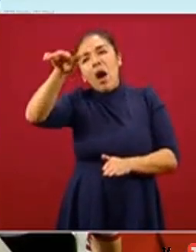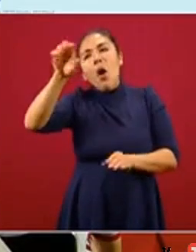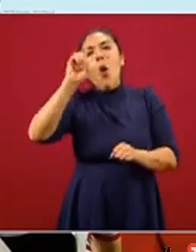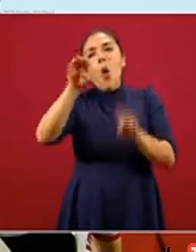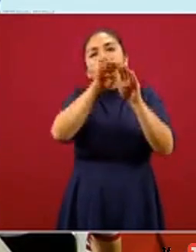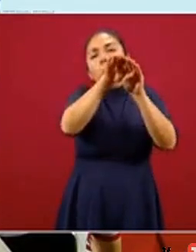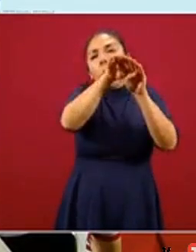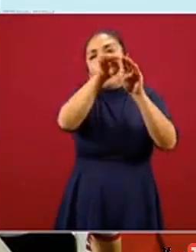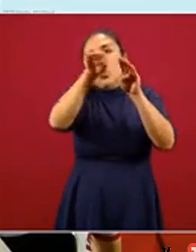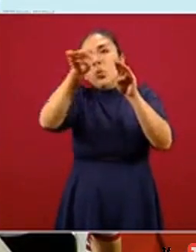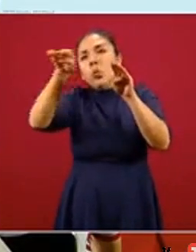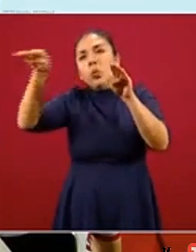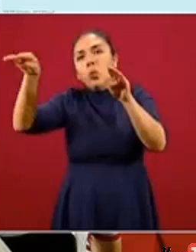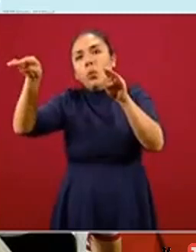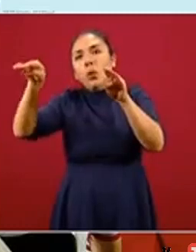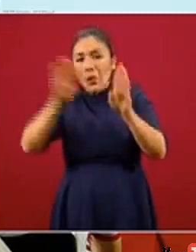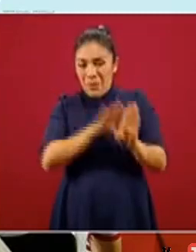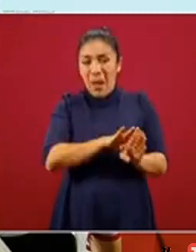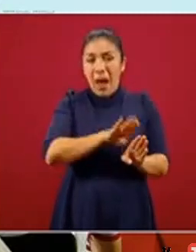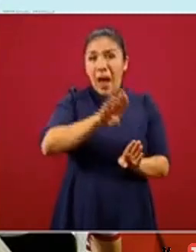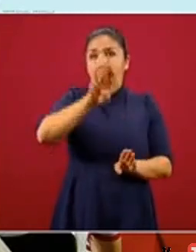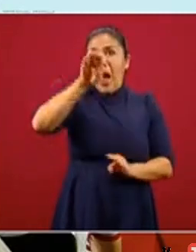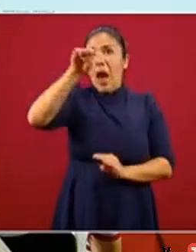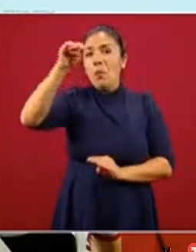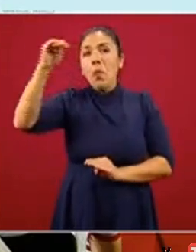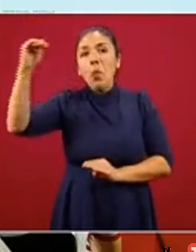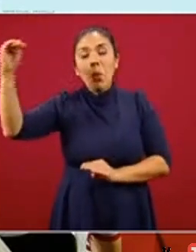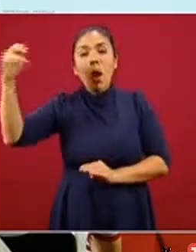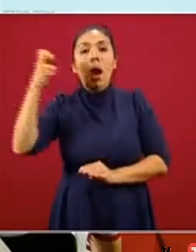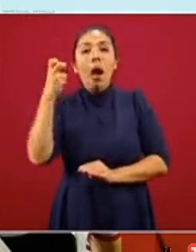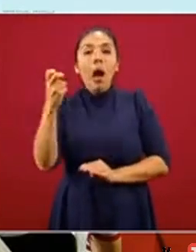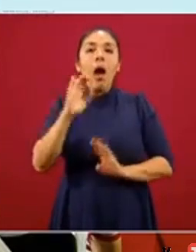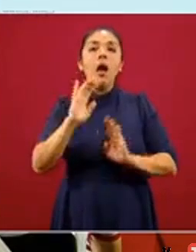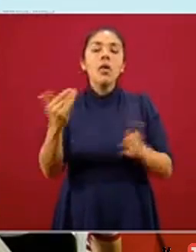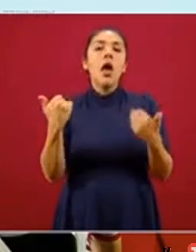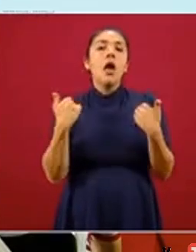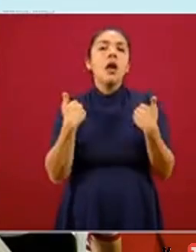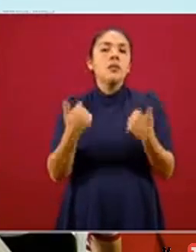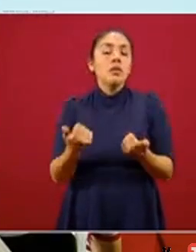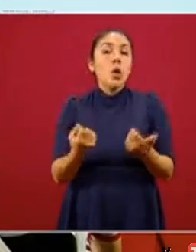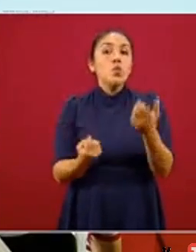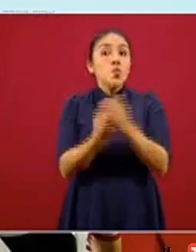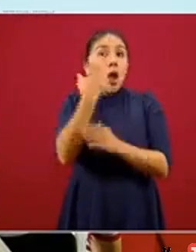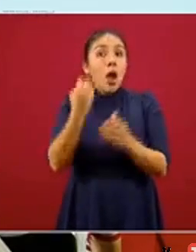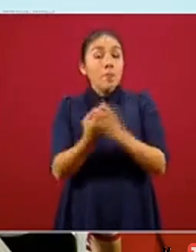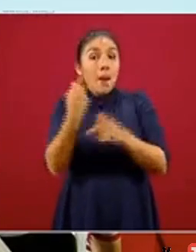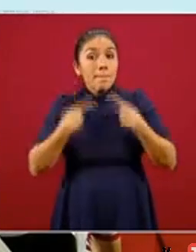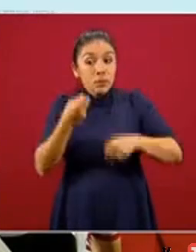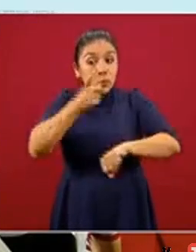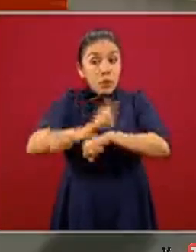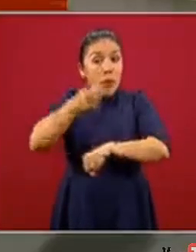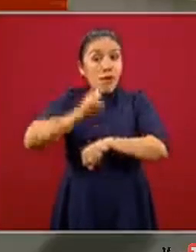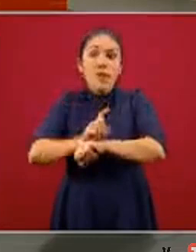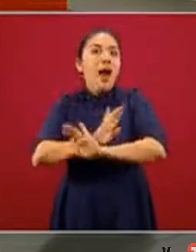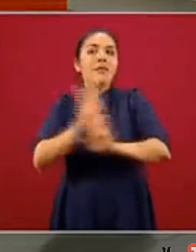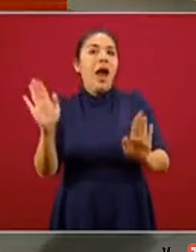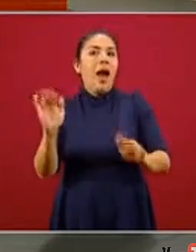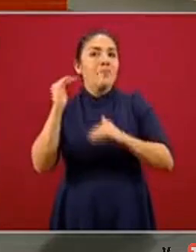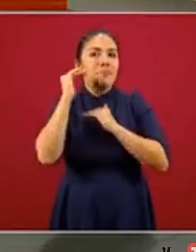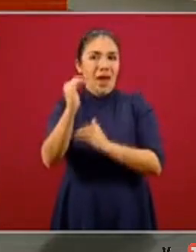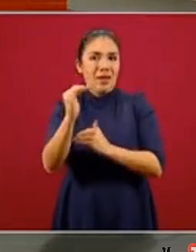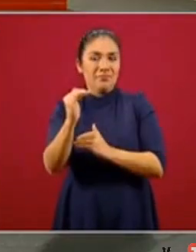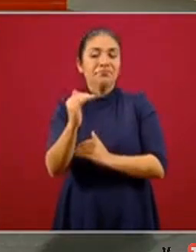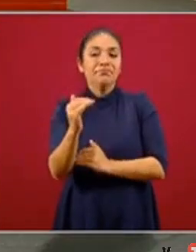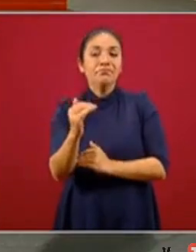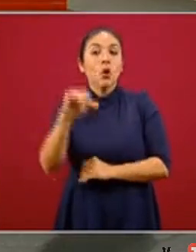plana, horizontal, completamente horizontal. Eso querrá decir que ya no hay nuevos casos cada día. Hoy tenemos